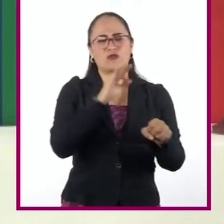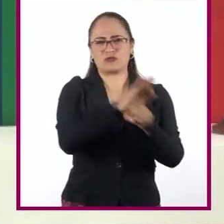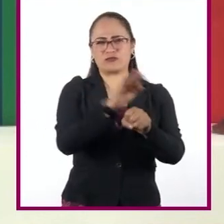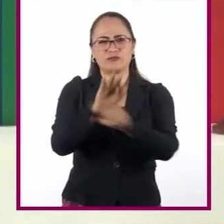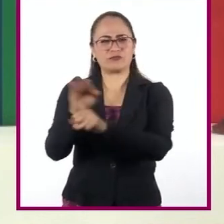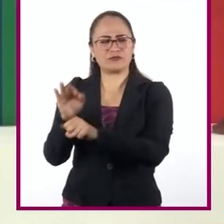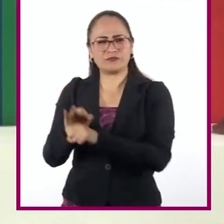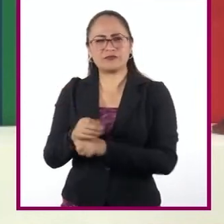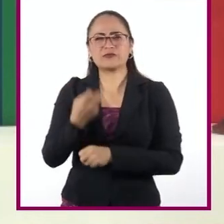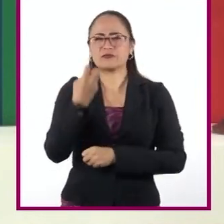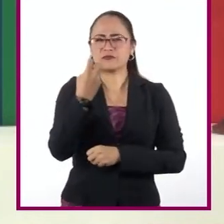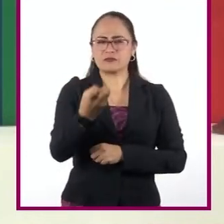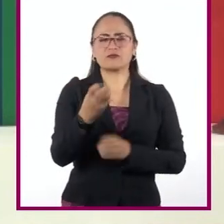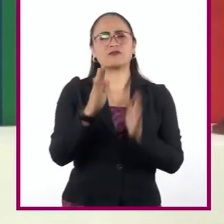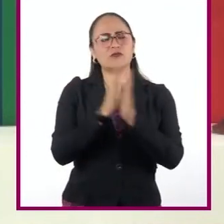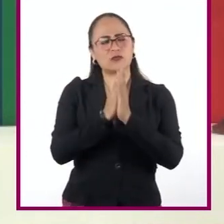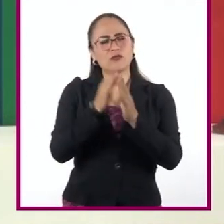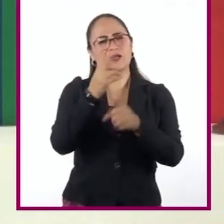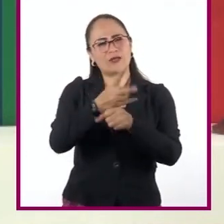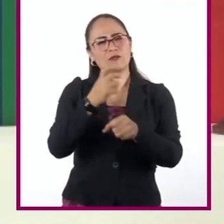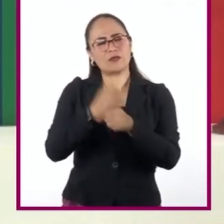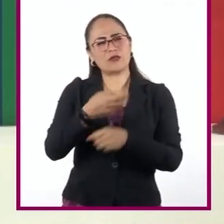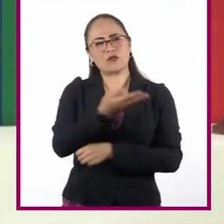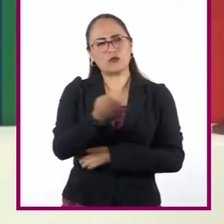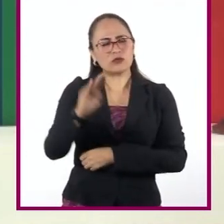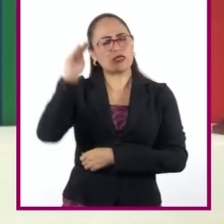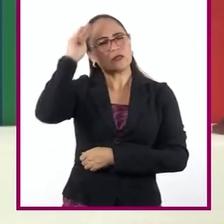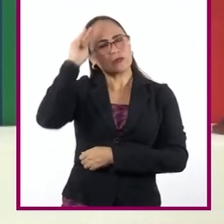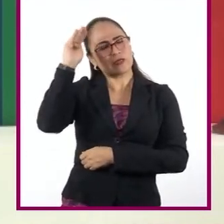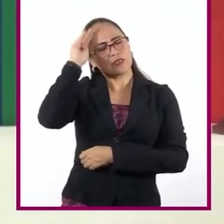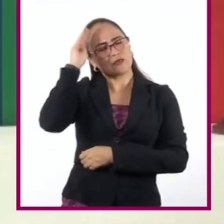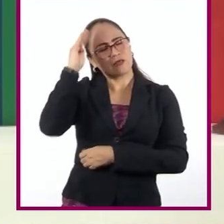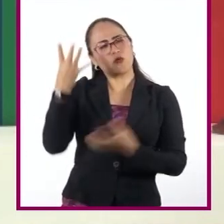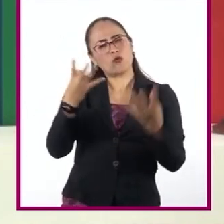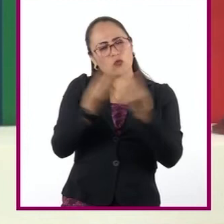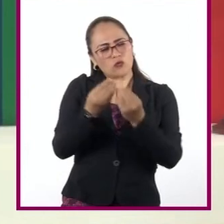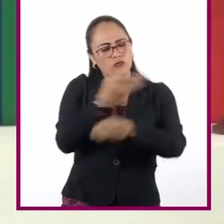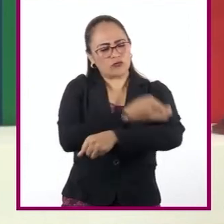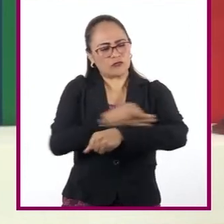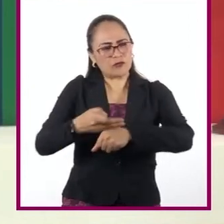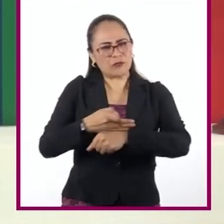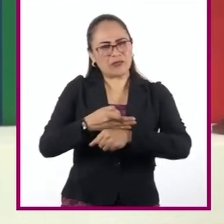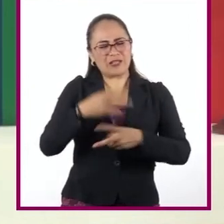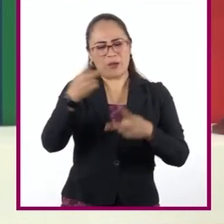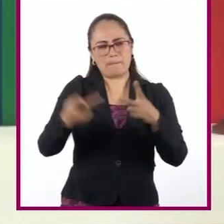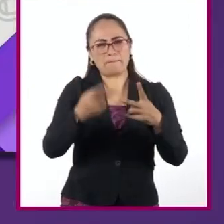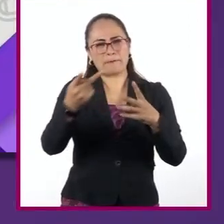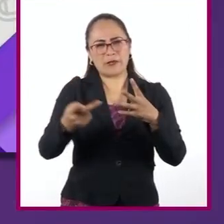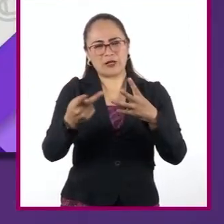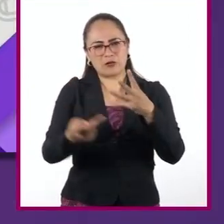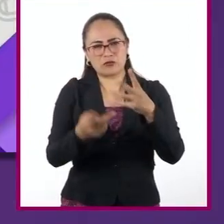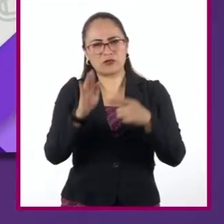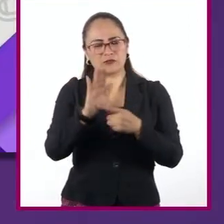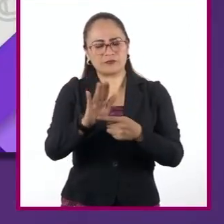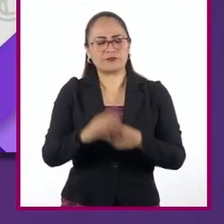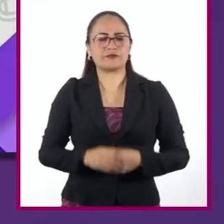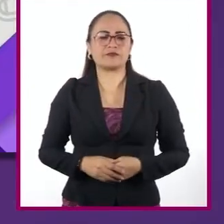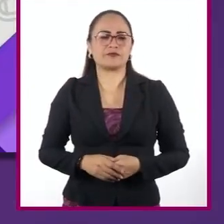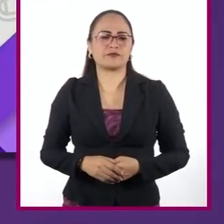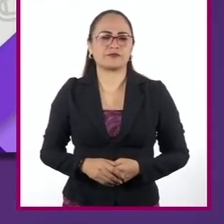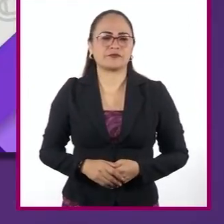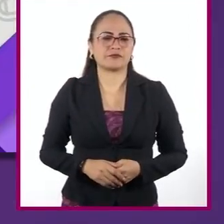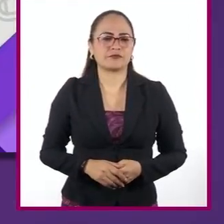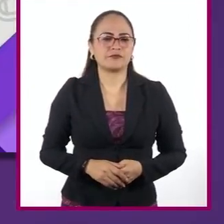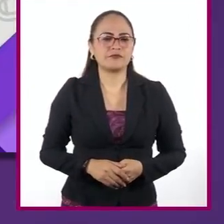esto, les invito a que reflexionen en compañía de sus familias las siguientes preguntas.